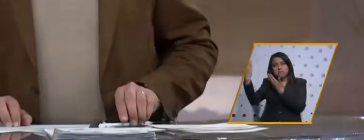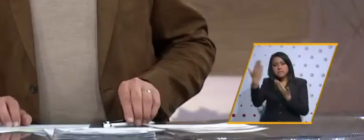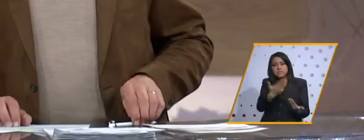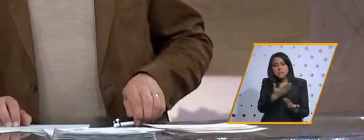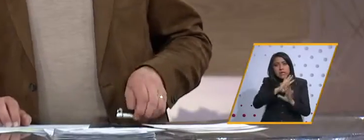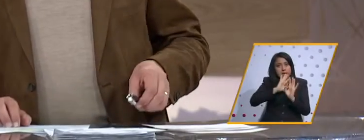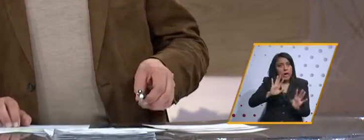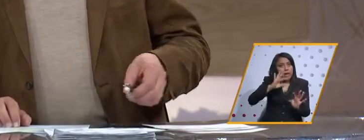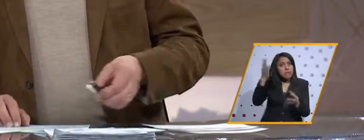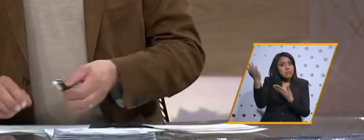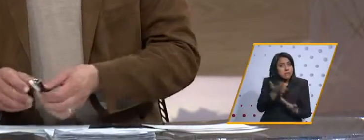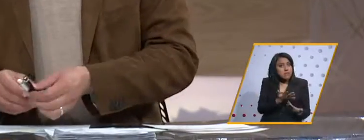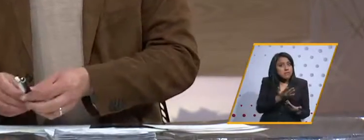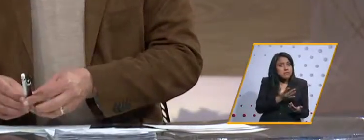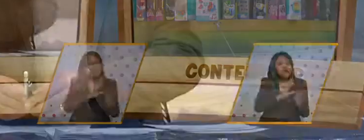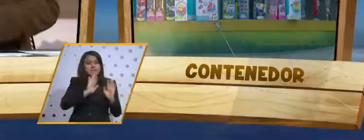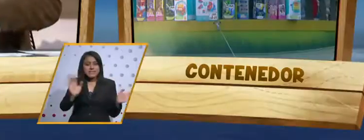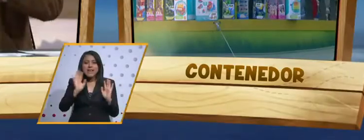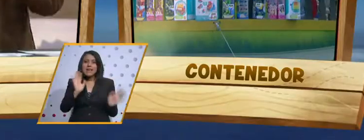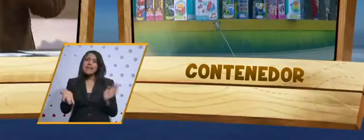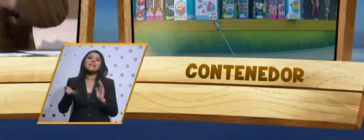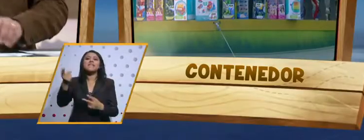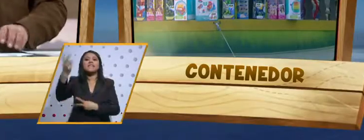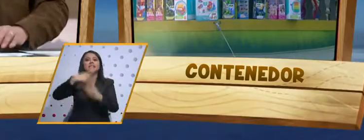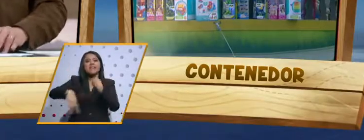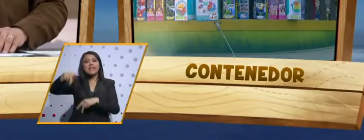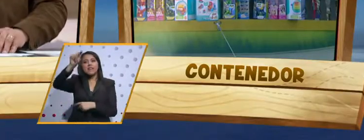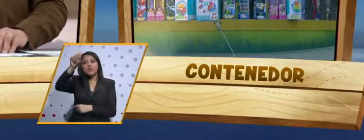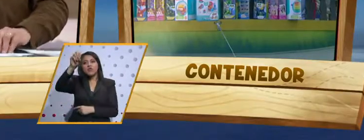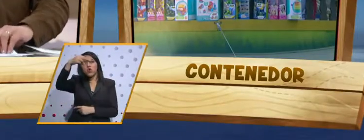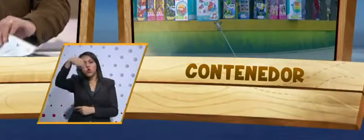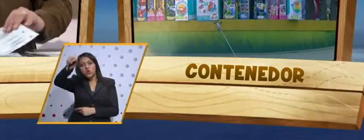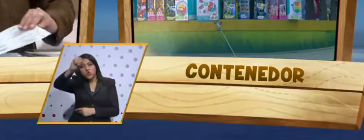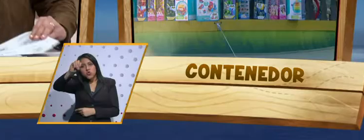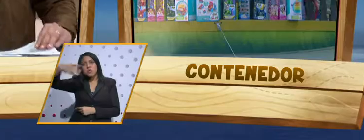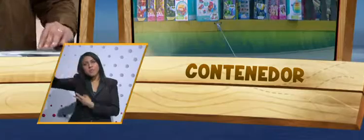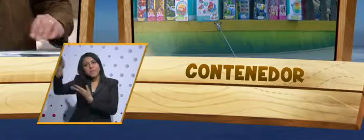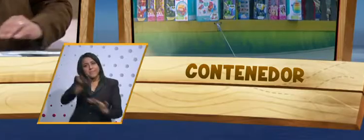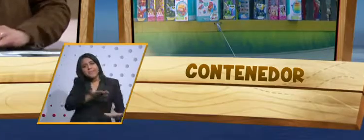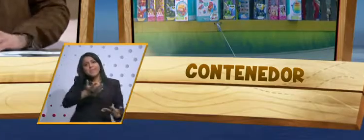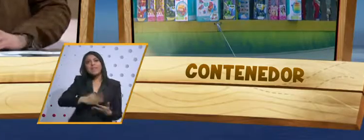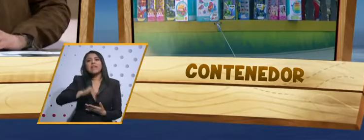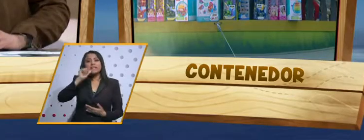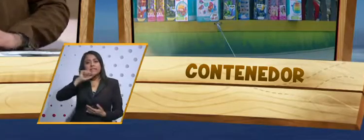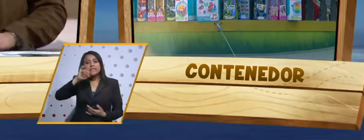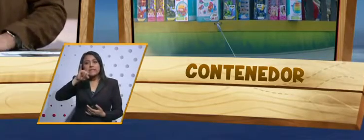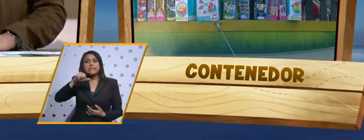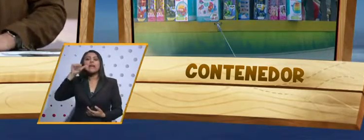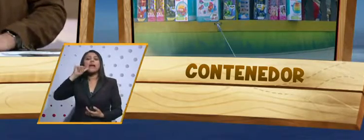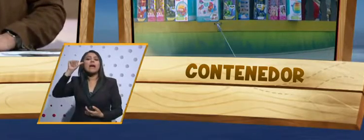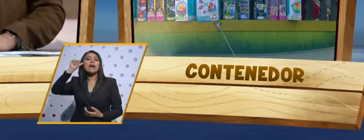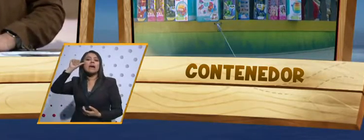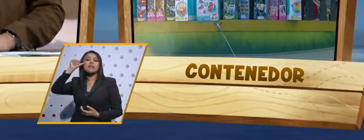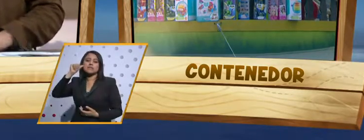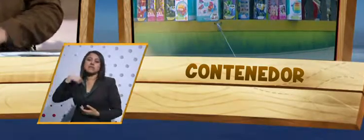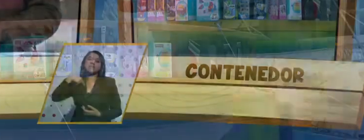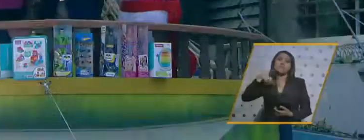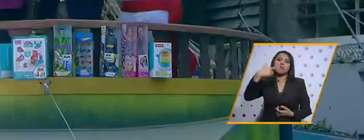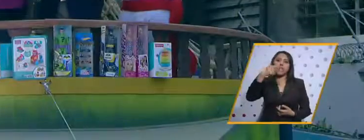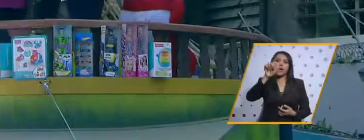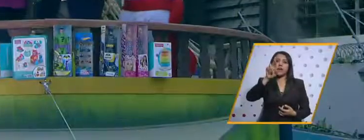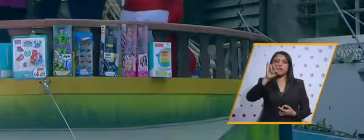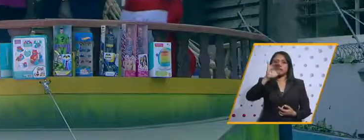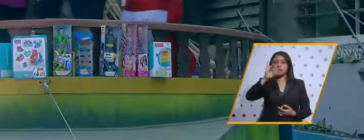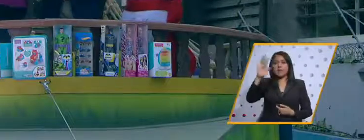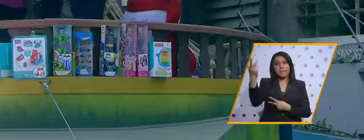cabina, ya llegó Toño. Sí, señor, ya está aquí con sus cumplidor, juguetes. Cumplidor el Toño. Si el doctor García vino ayer, ¿por qué el señor Antonio Rossi que no? Sí,